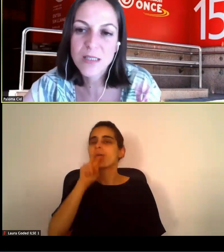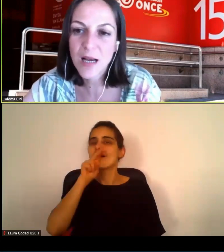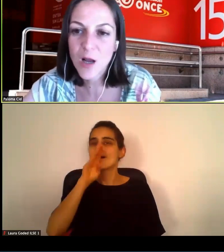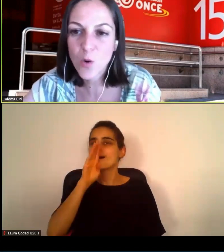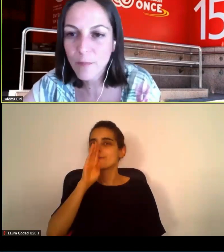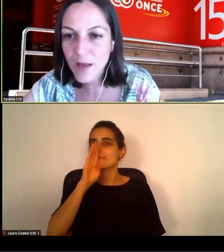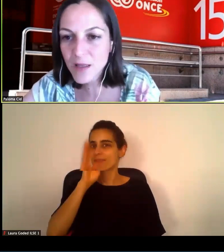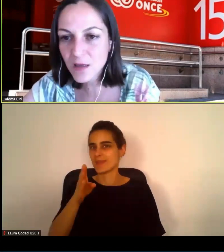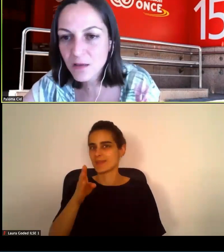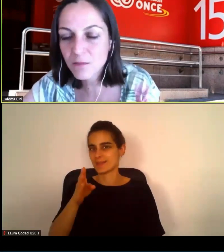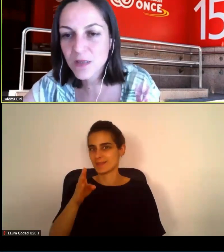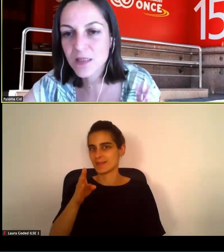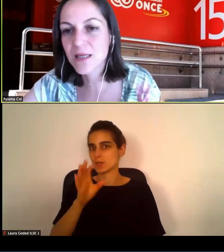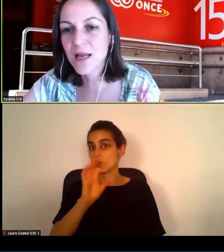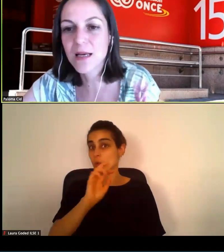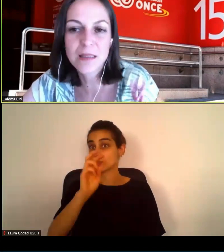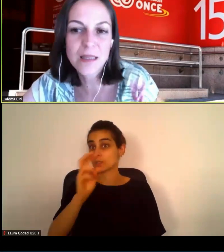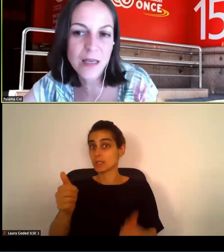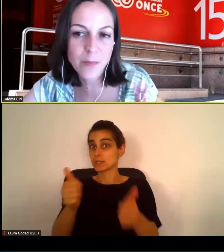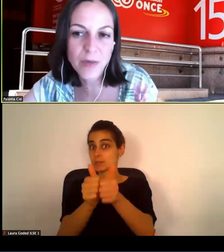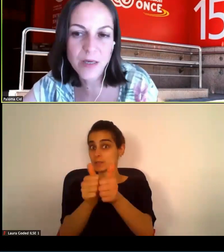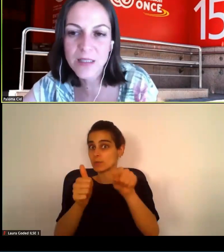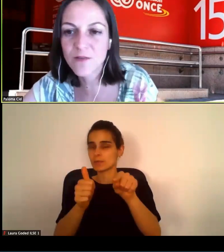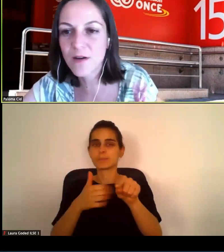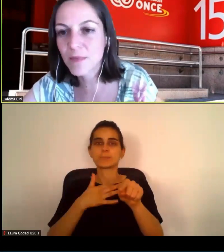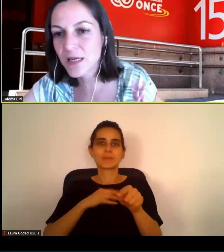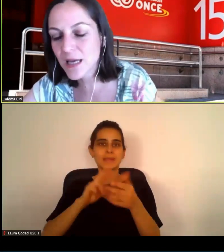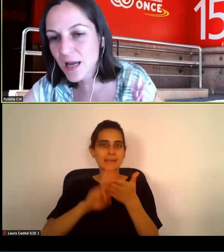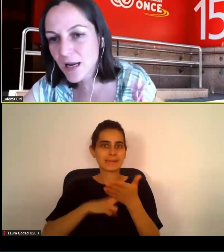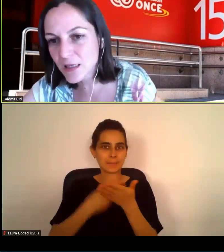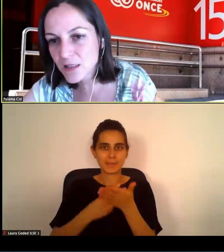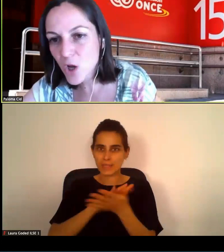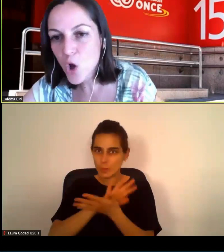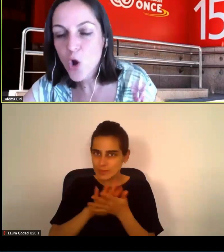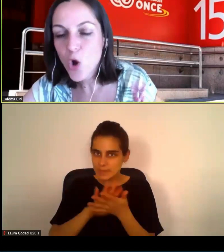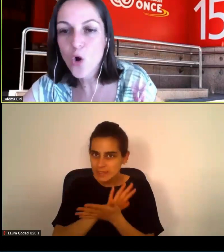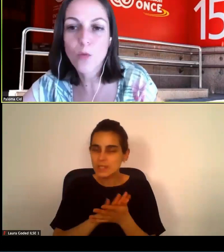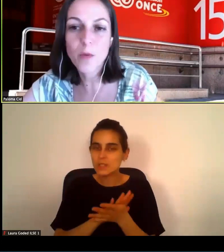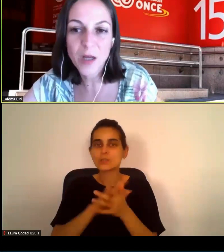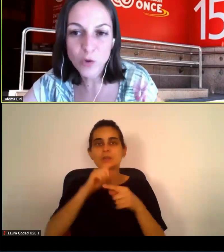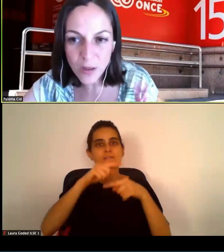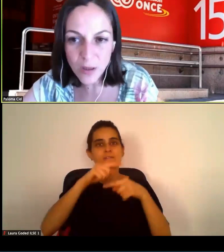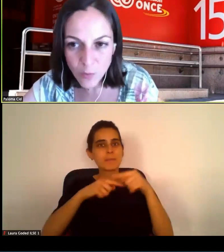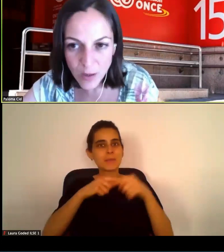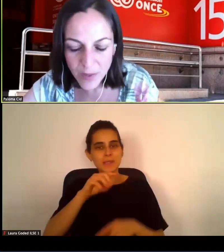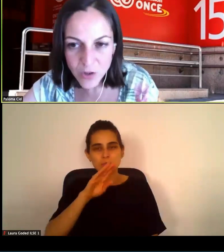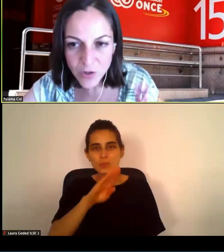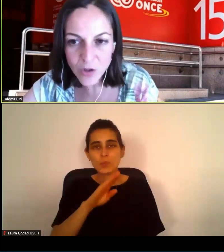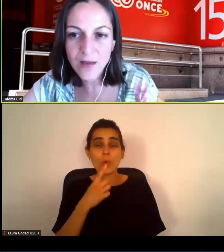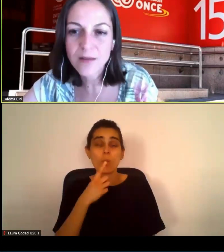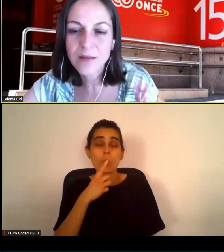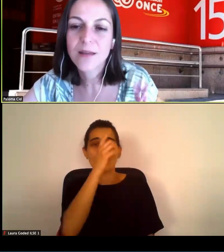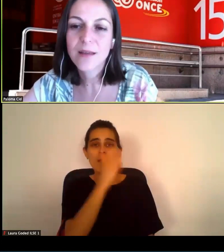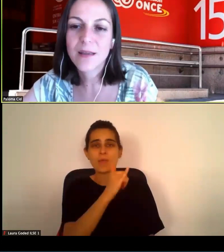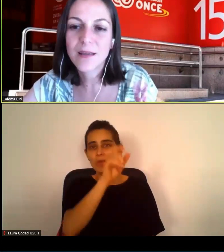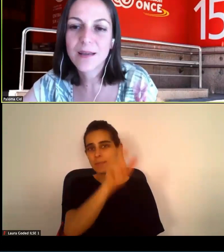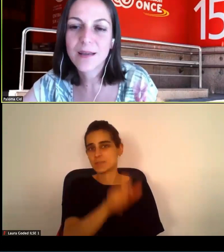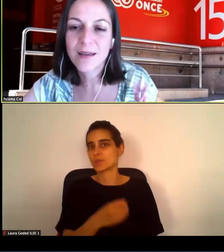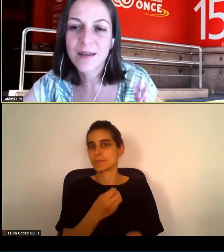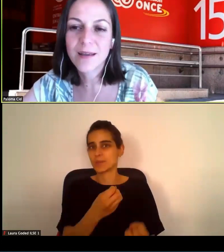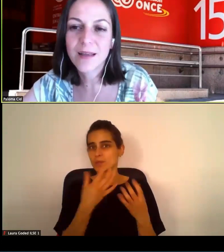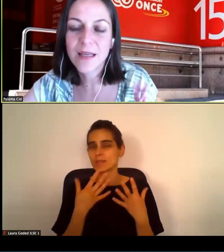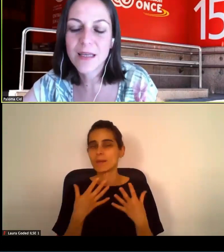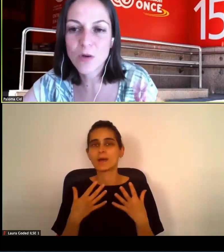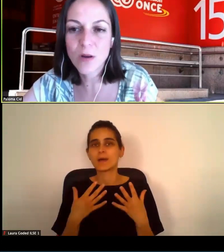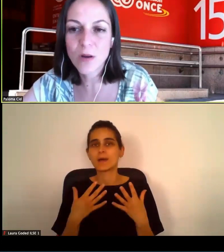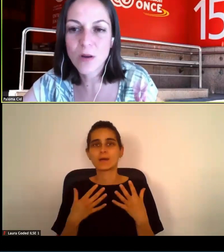personas que la acompañen, bien sean intérpretes, familiares o como me contaba una persona,